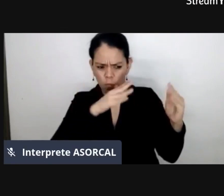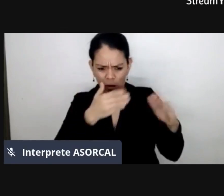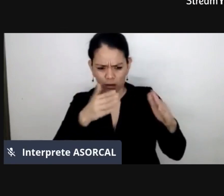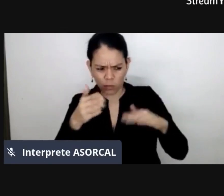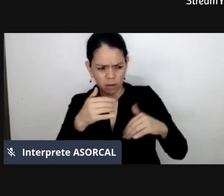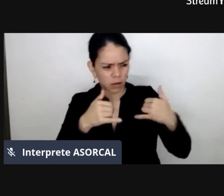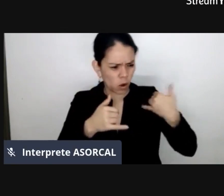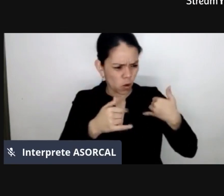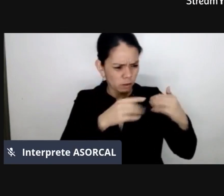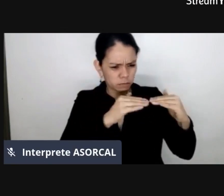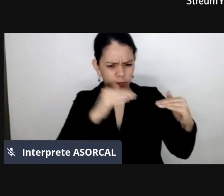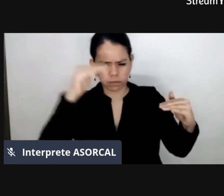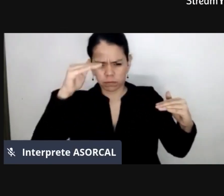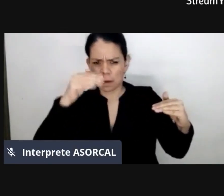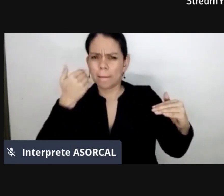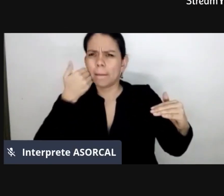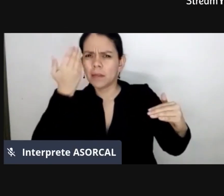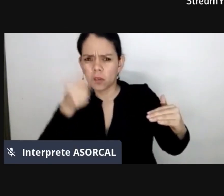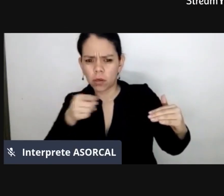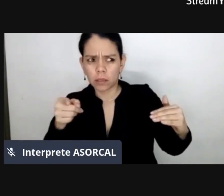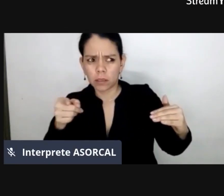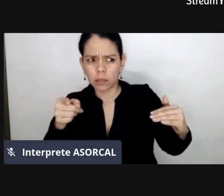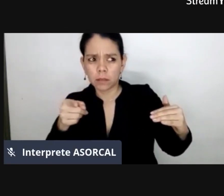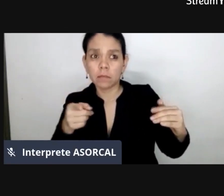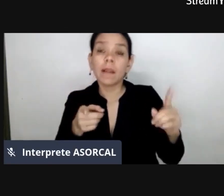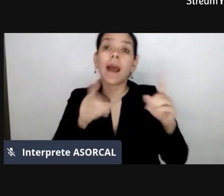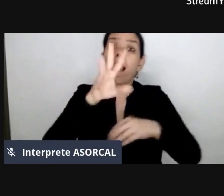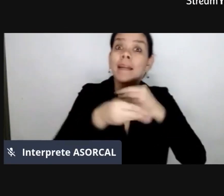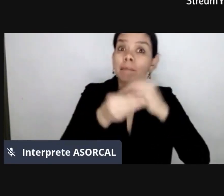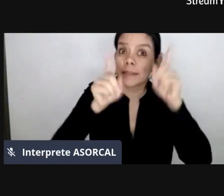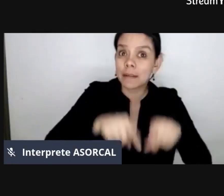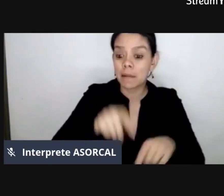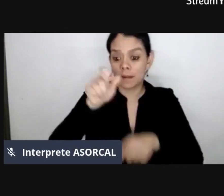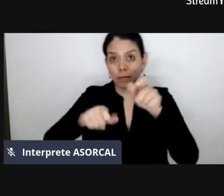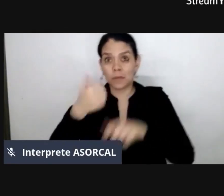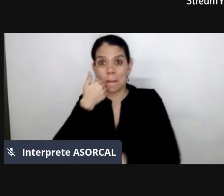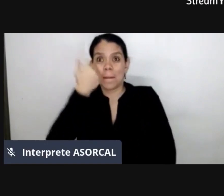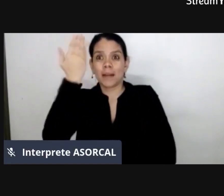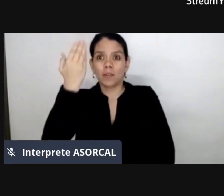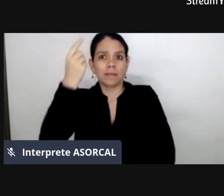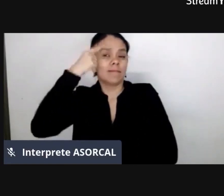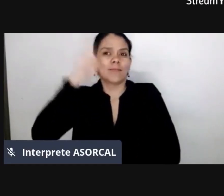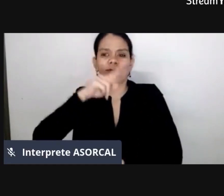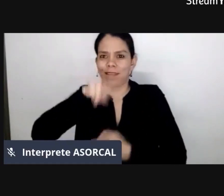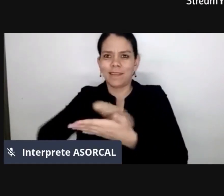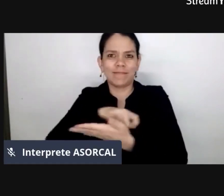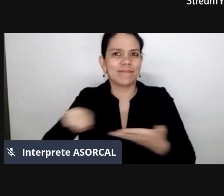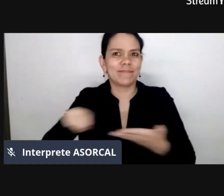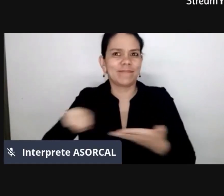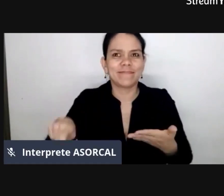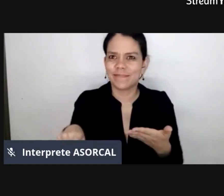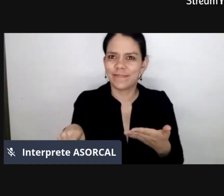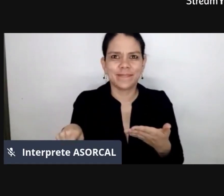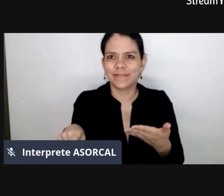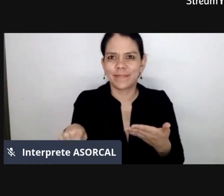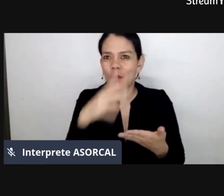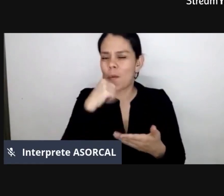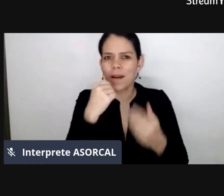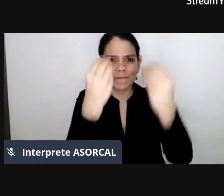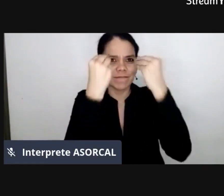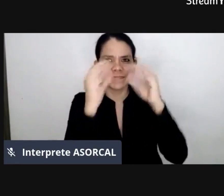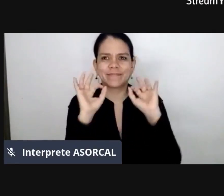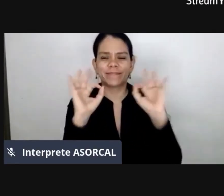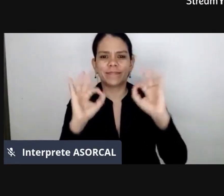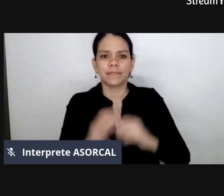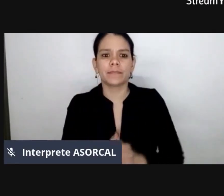En El Salvador, la estrechez del territorio dio un inmenso valor a la tierra y la densidad de población transformó los espacios